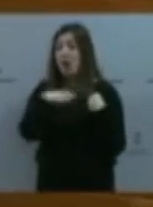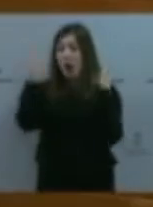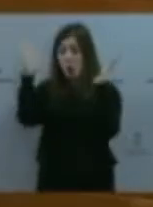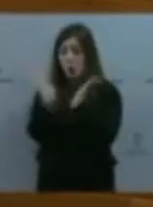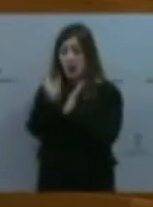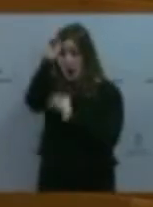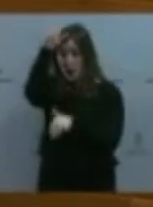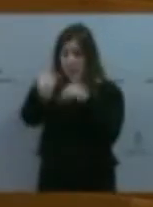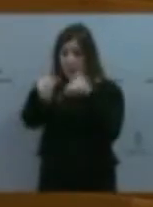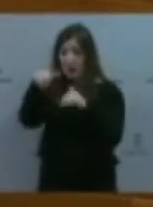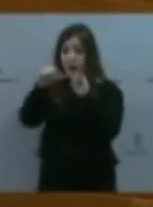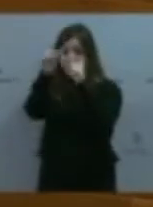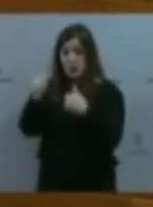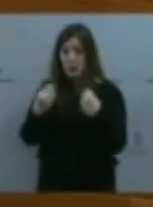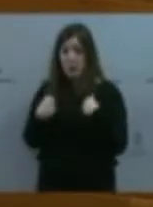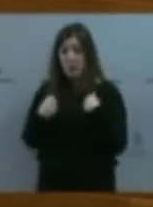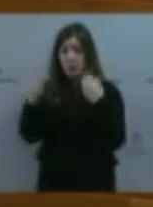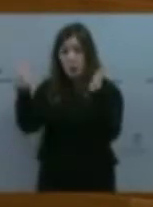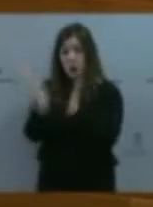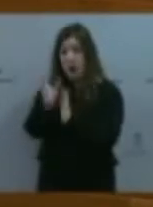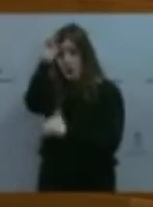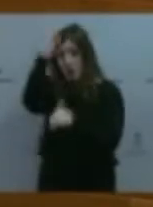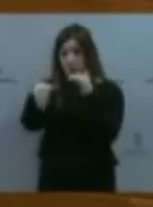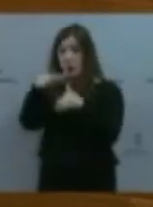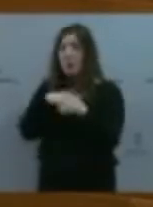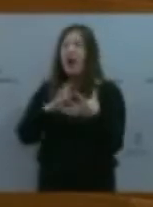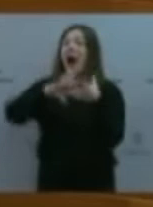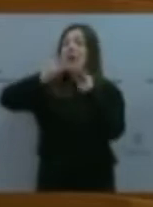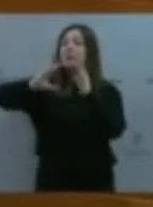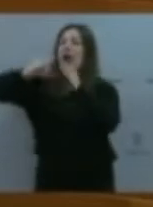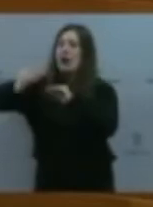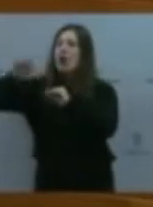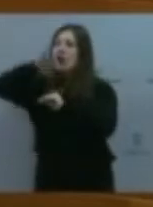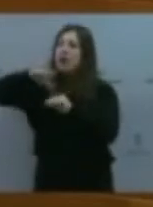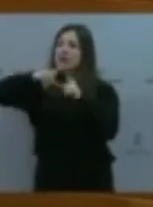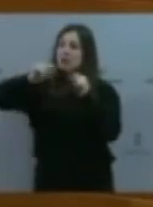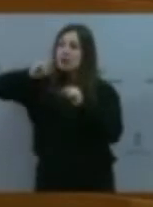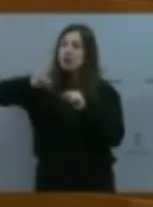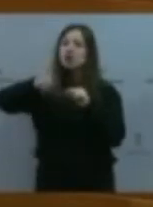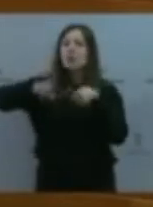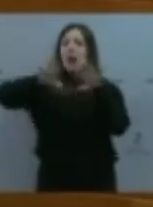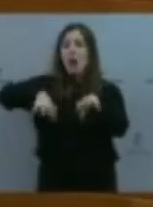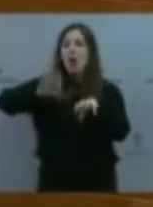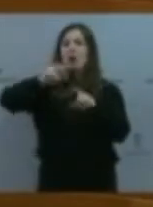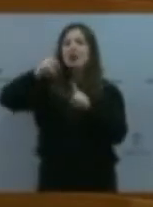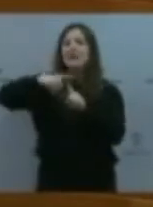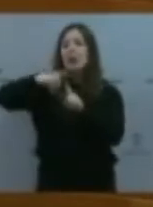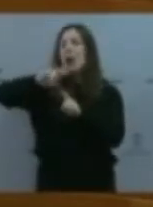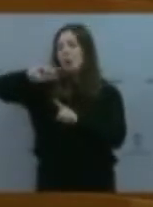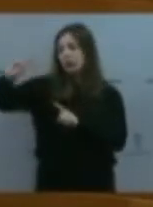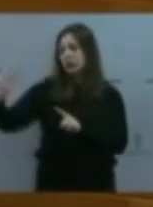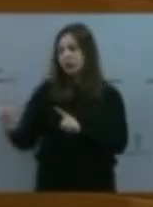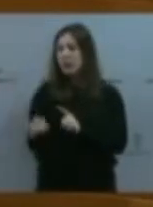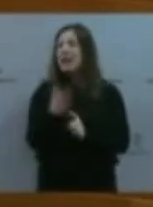adaptara a otras áreas de Asturias, o a otras áreas de León, o a otras áreas de Teruel, o quien fuera, ¿no? En este sentido quiero destacarlo. Así que permítame